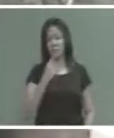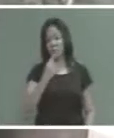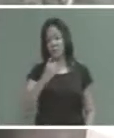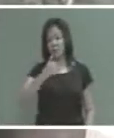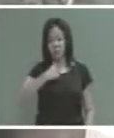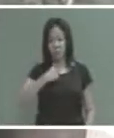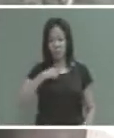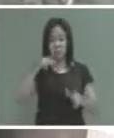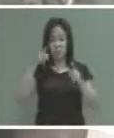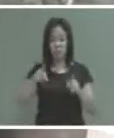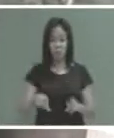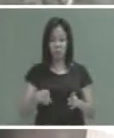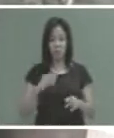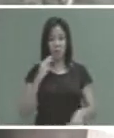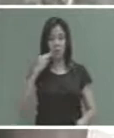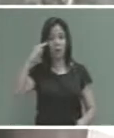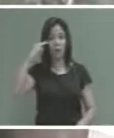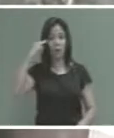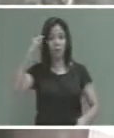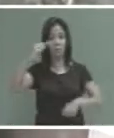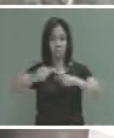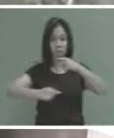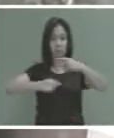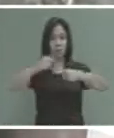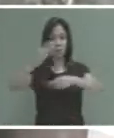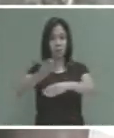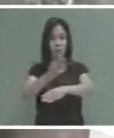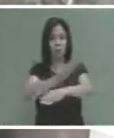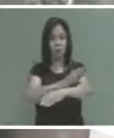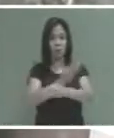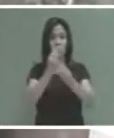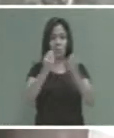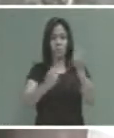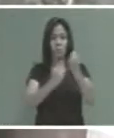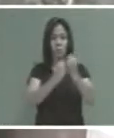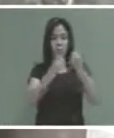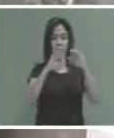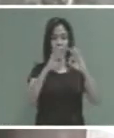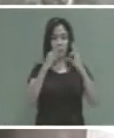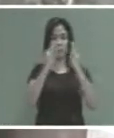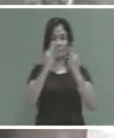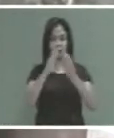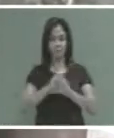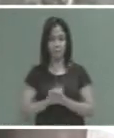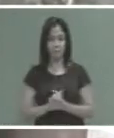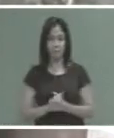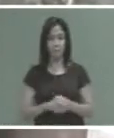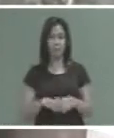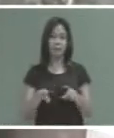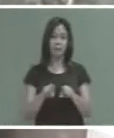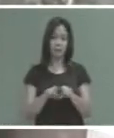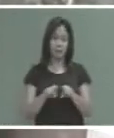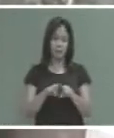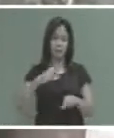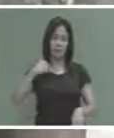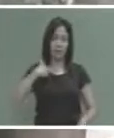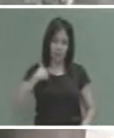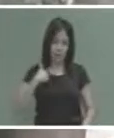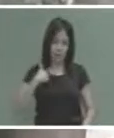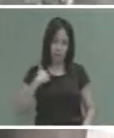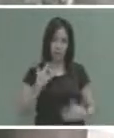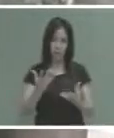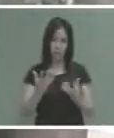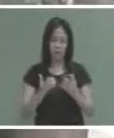como persona. Tiene que haber mucho apoyo familiar, mucha compenetración. Y tienes que tú querer cambiar.